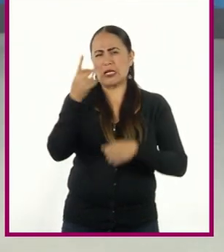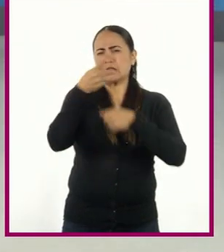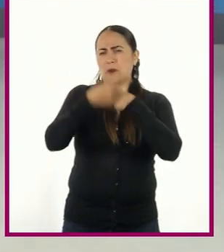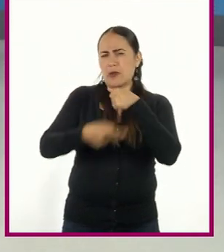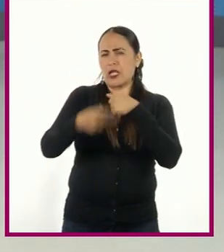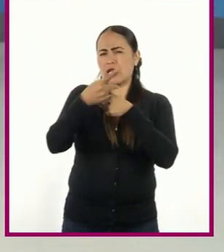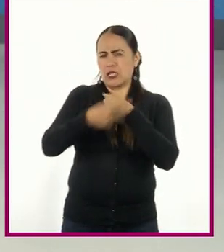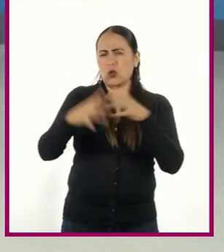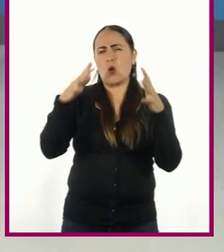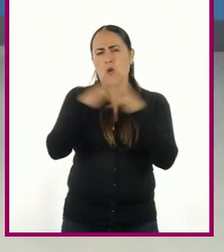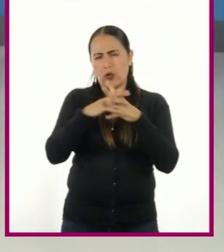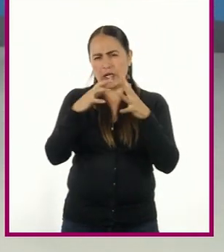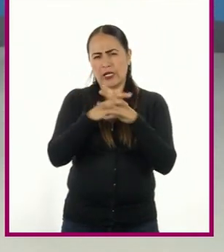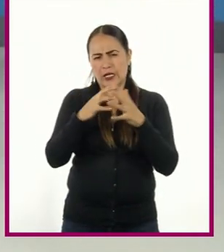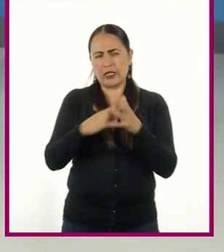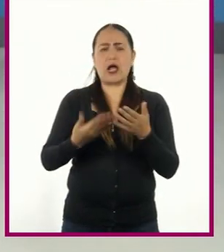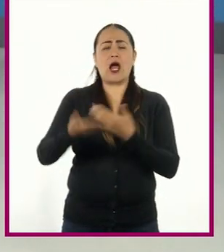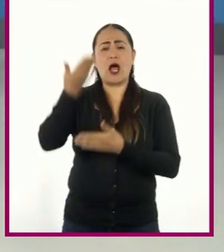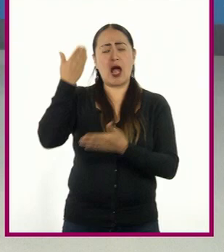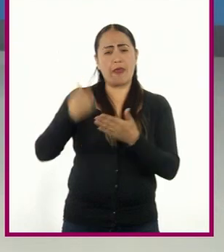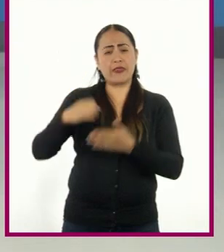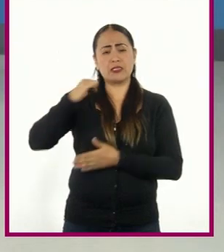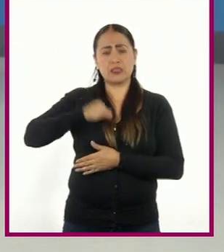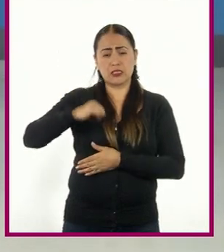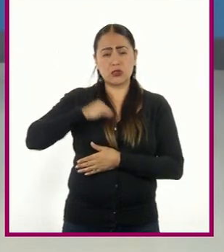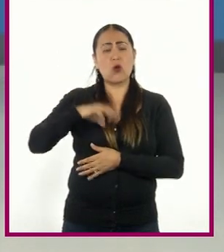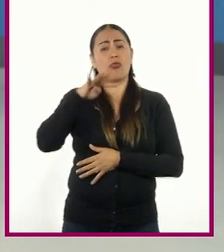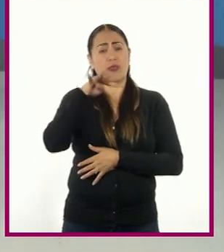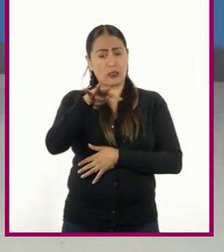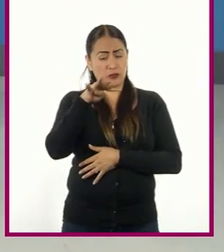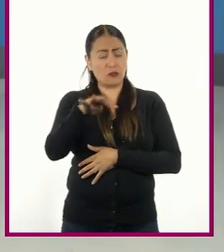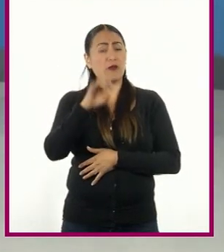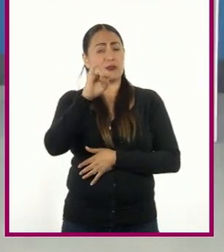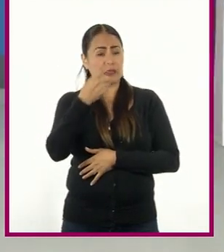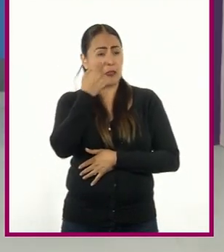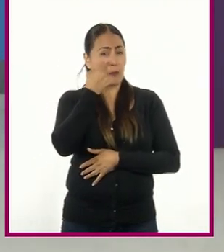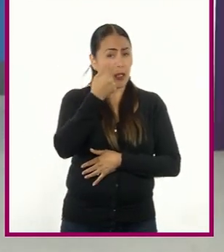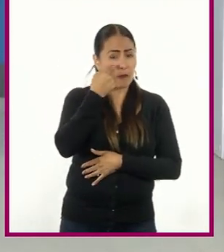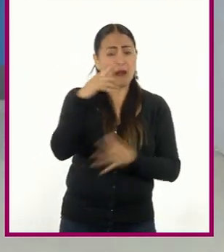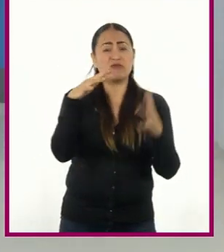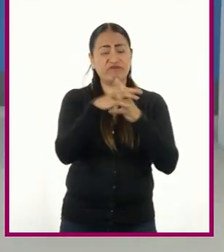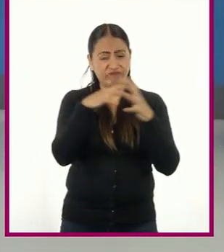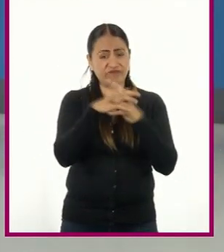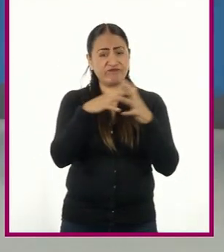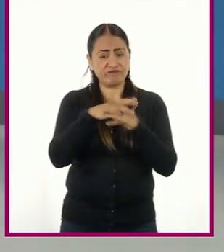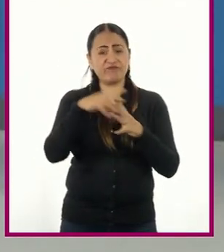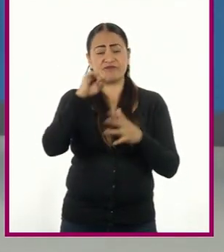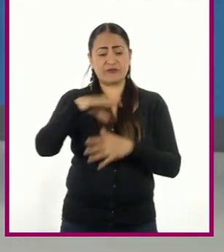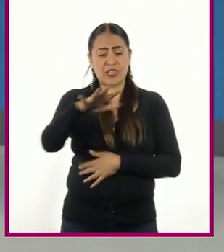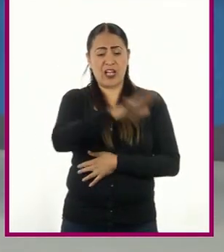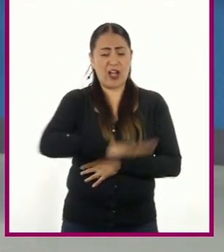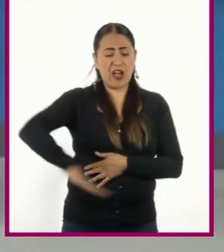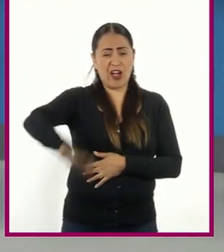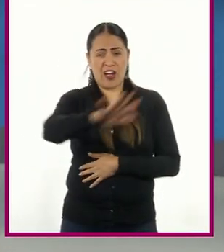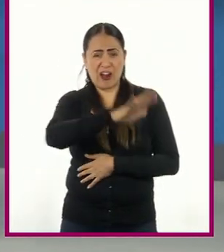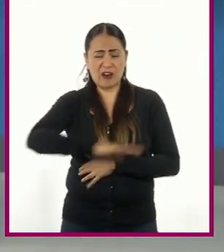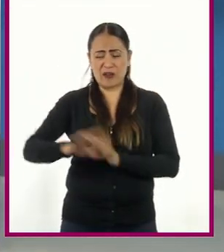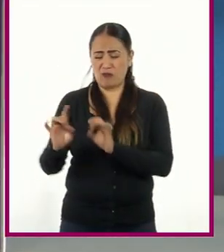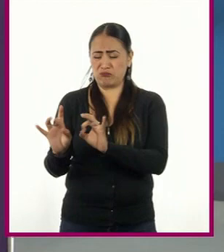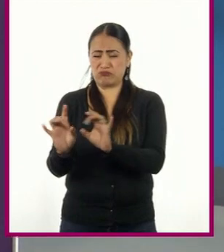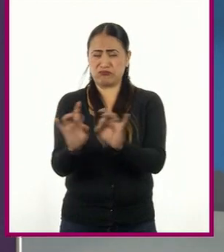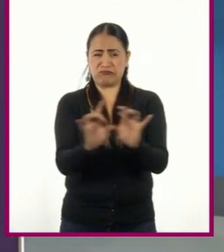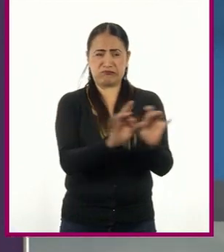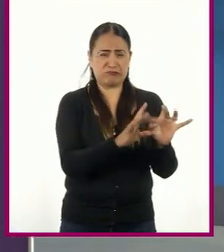tenemos que remontarnos al siglo XIX para encontrar ejemplos. En definitiva, la estabilidad del área es perturbada de